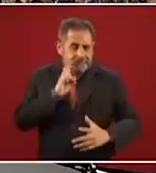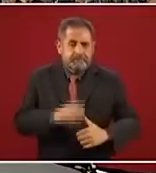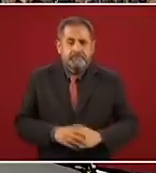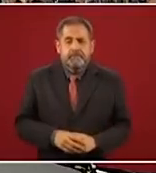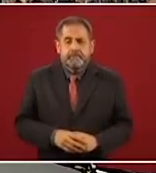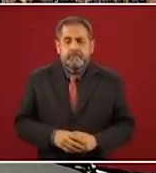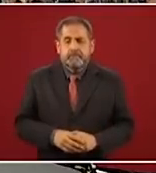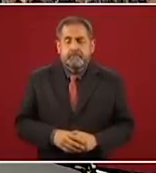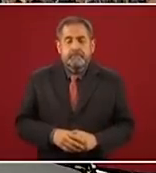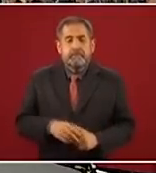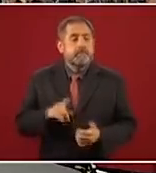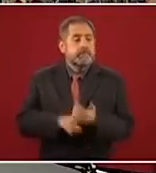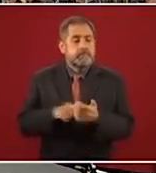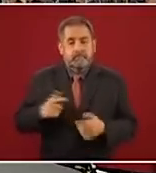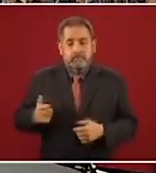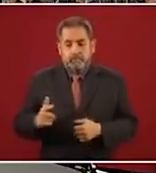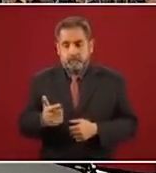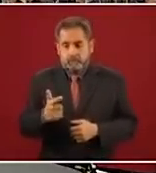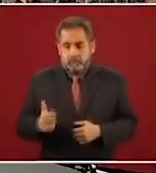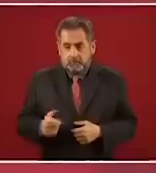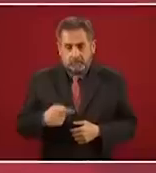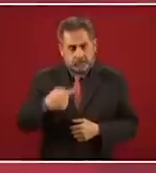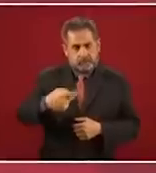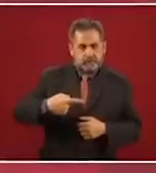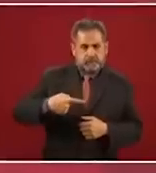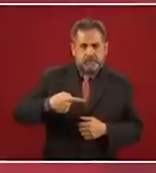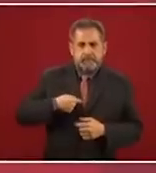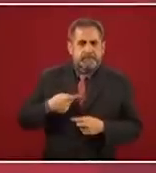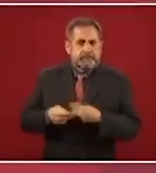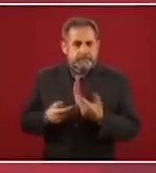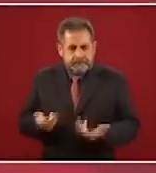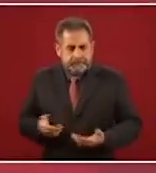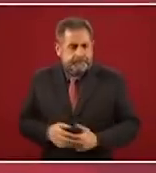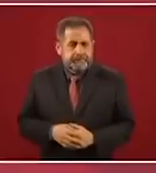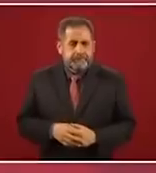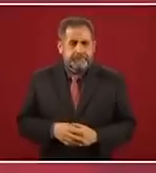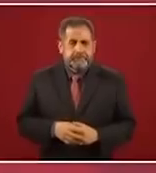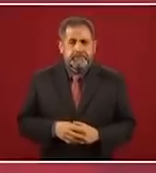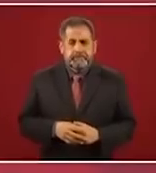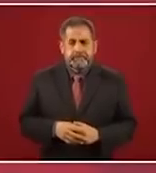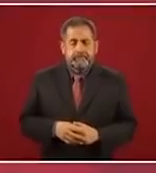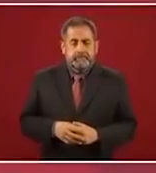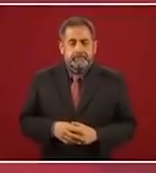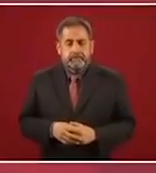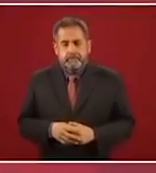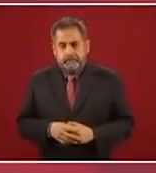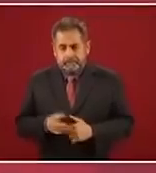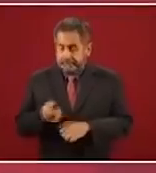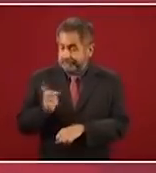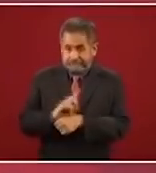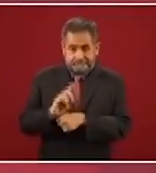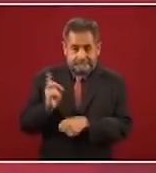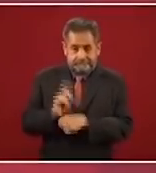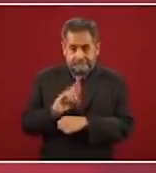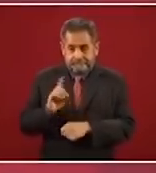El caso de Guanajuato, por lo que me preguntas, ¿qué hacemos? Como diario